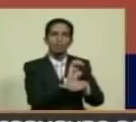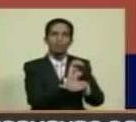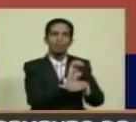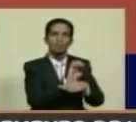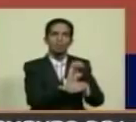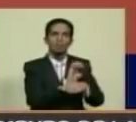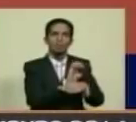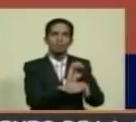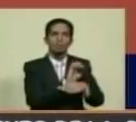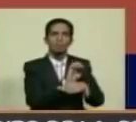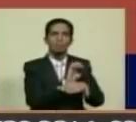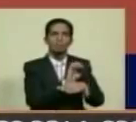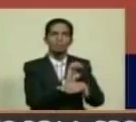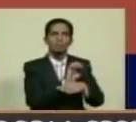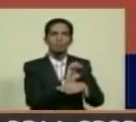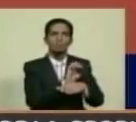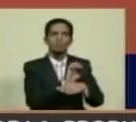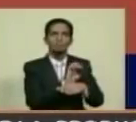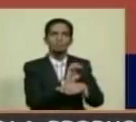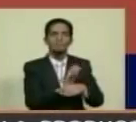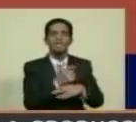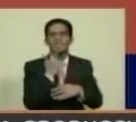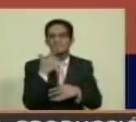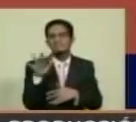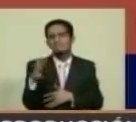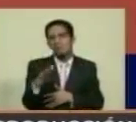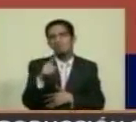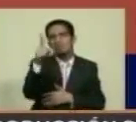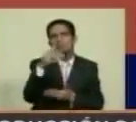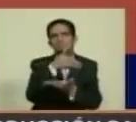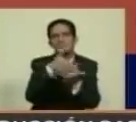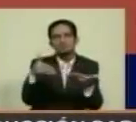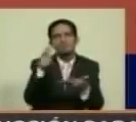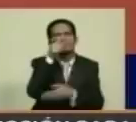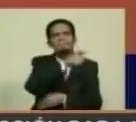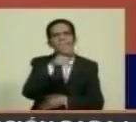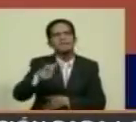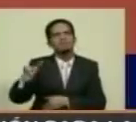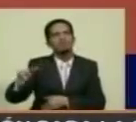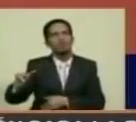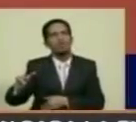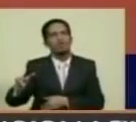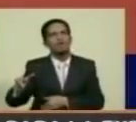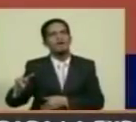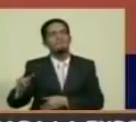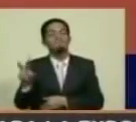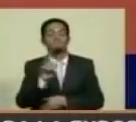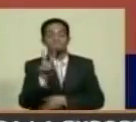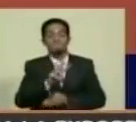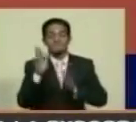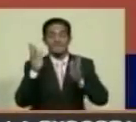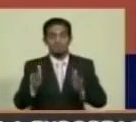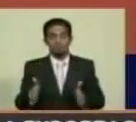y la cifra que él manejó, que era de 1.000.000 de personas, de venezolanas y venezolanos en Ecuador,